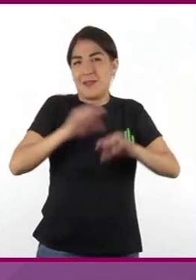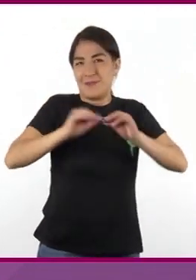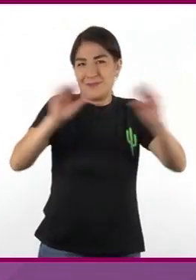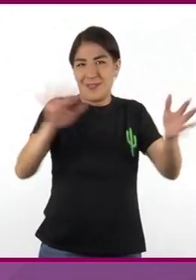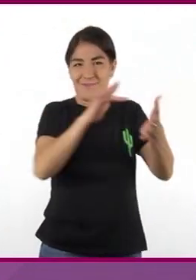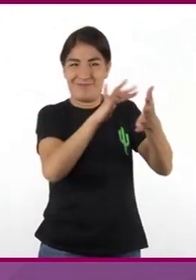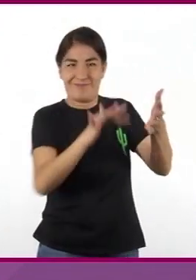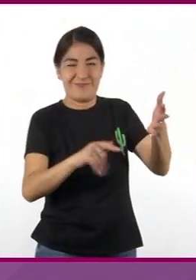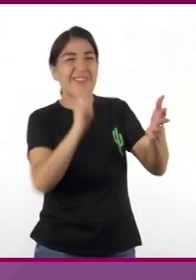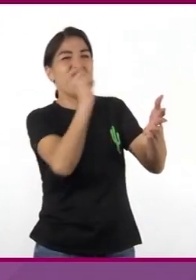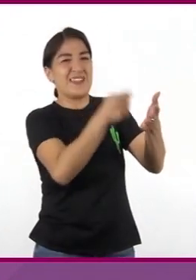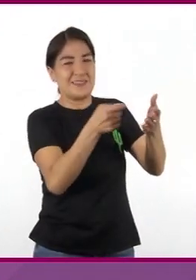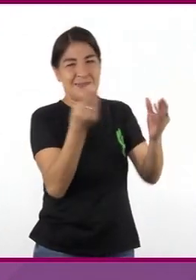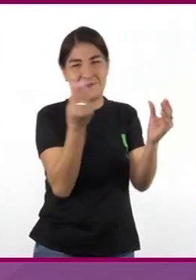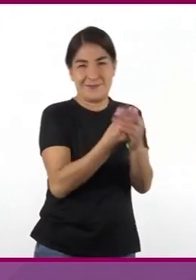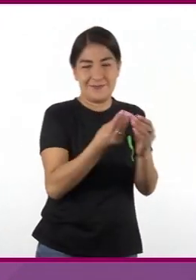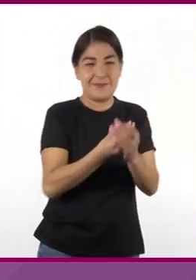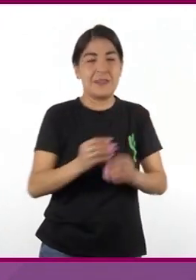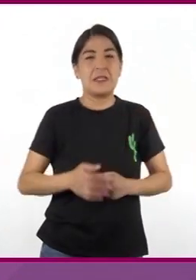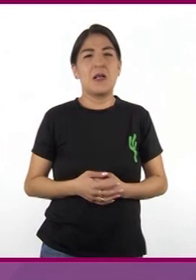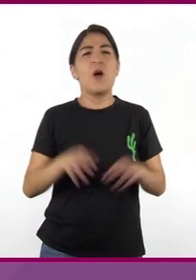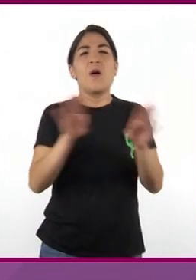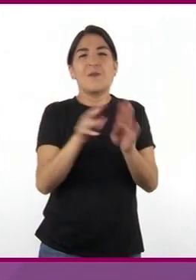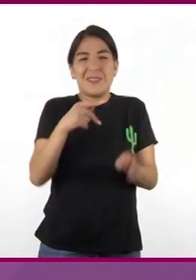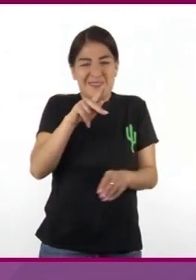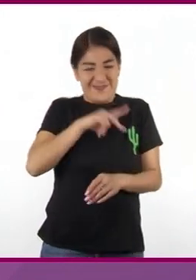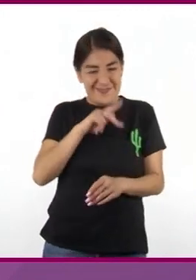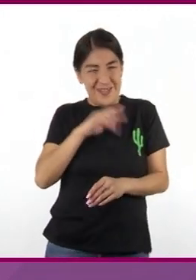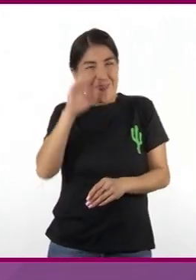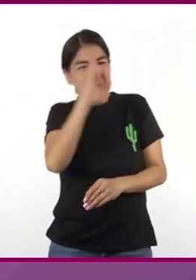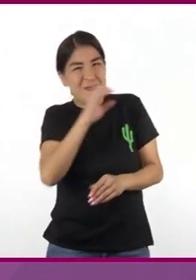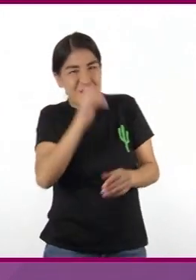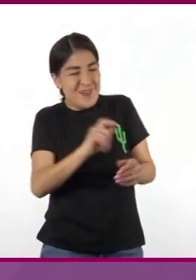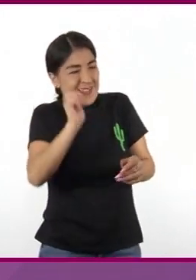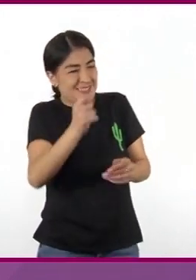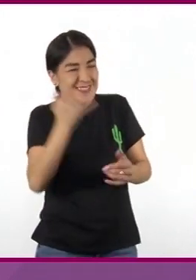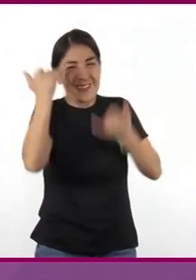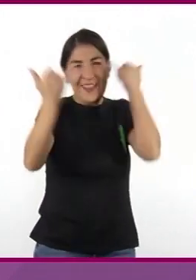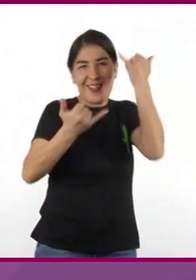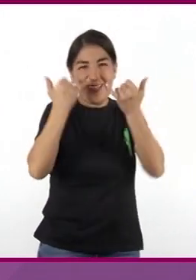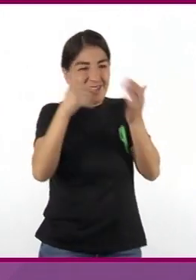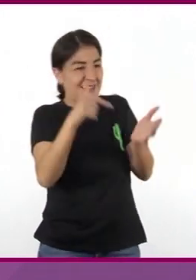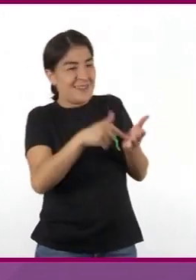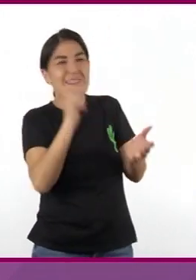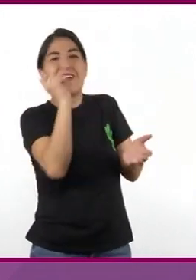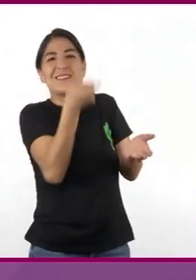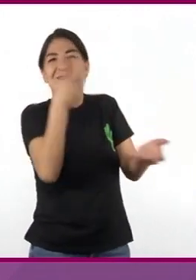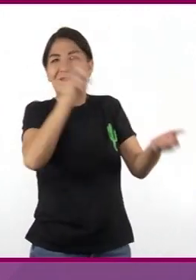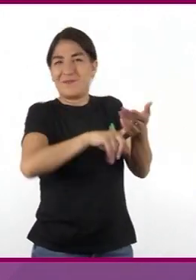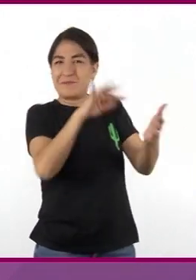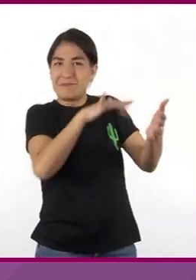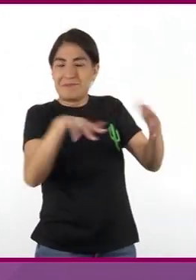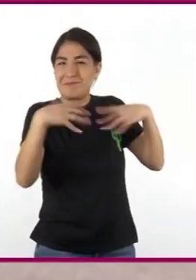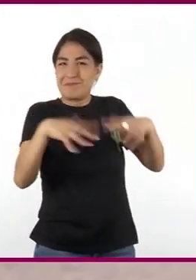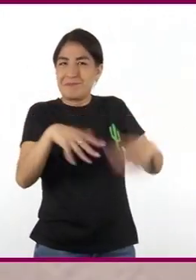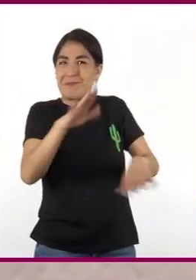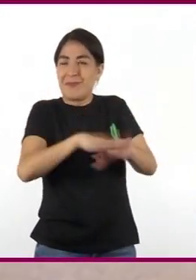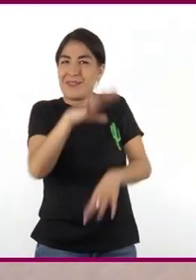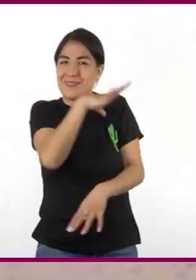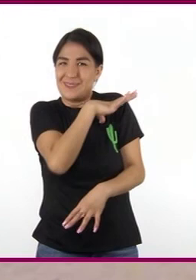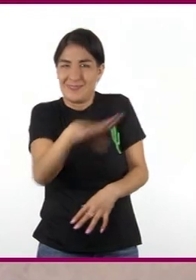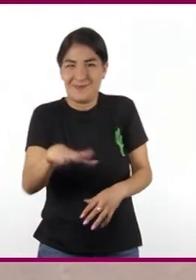Además, estimulan nuestra curiosidad, persuadiéndonos de que vamos a leer algo extraordinario.